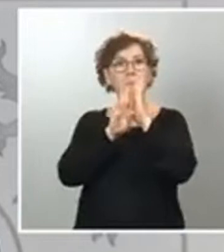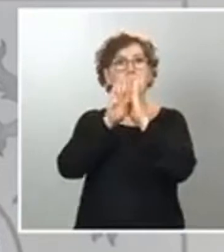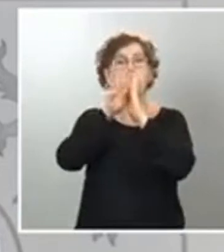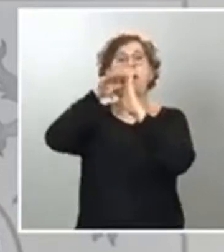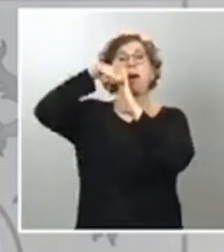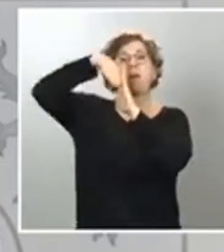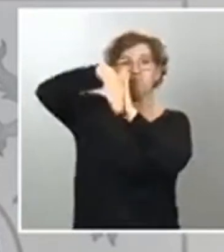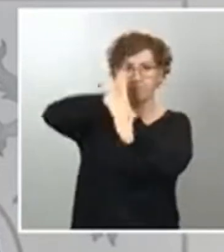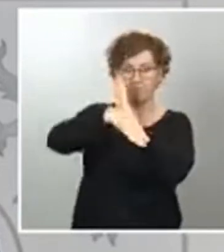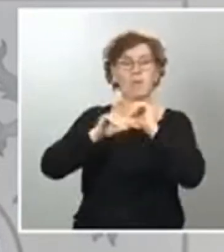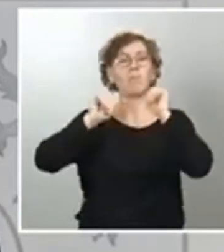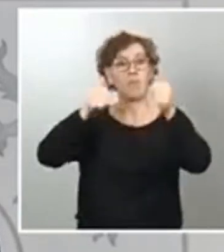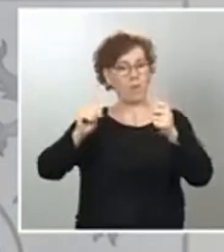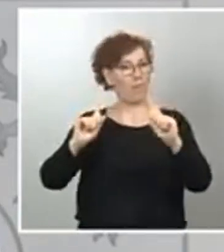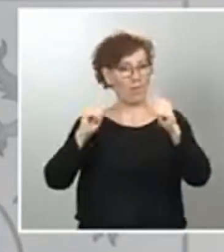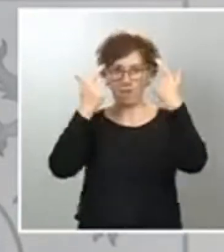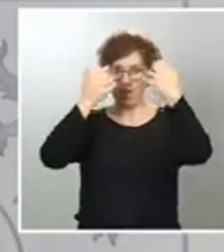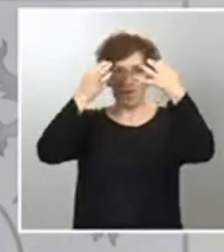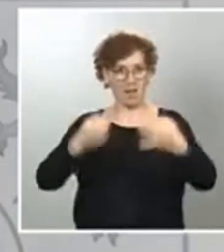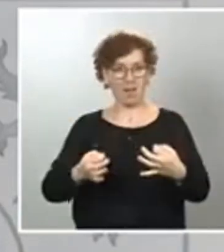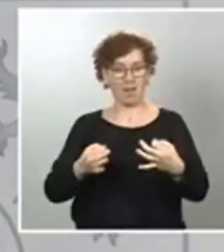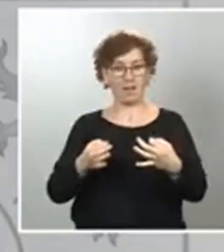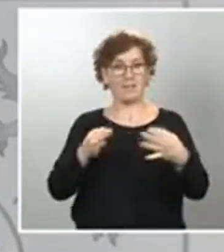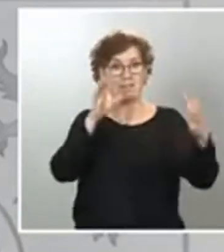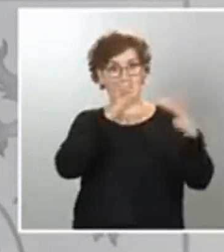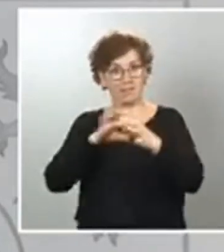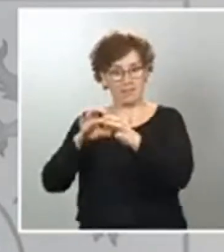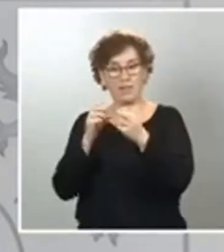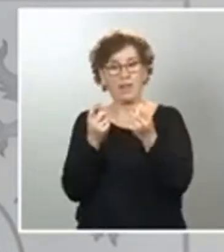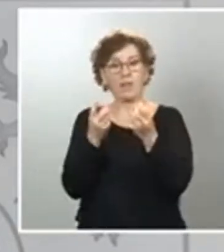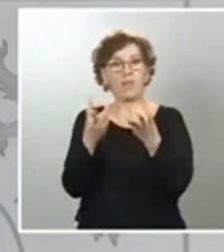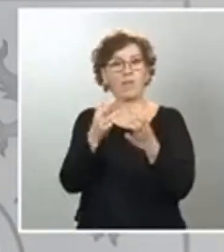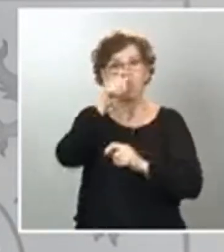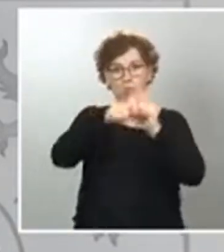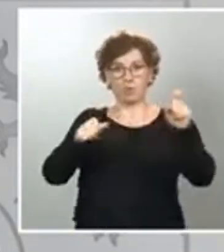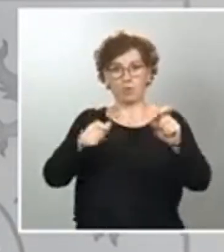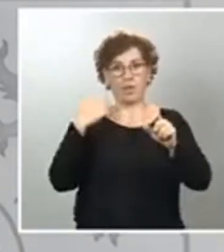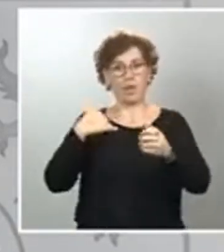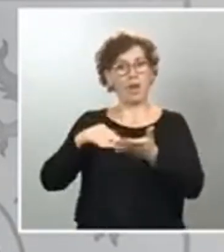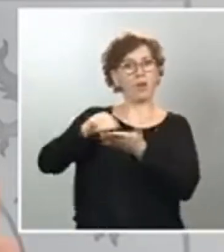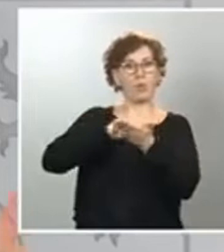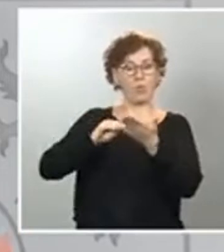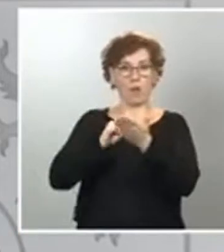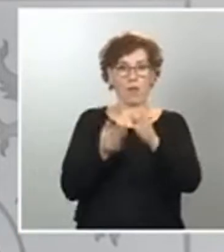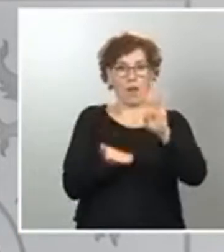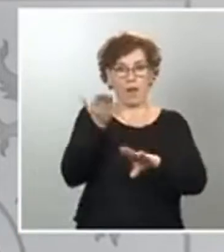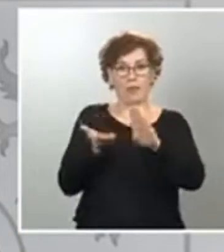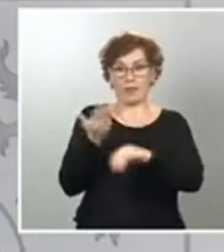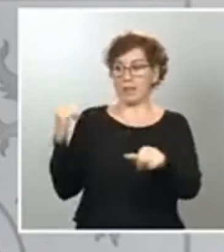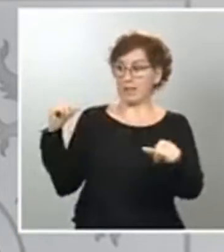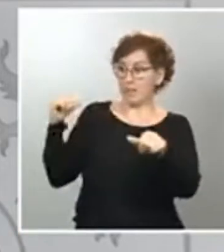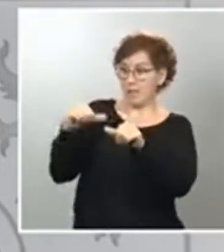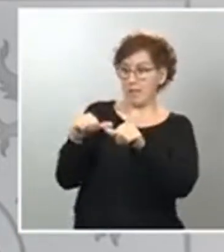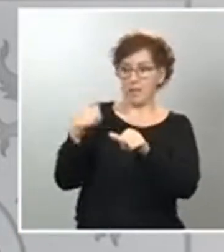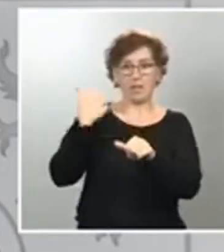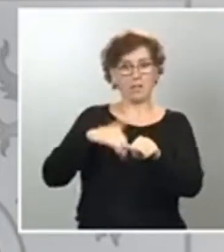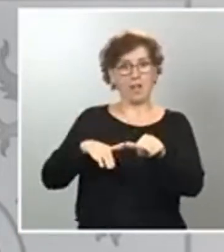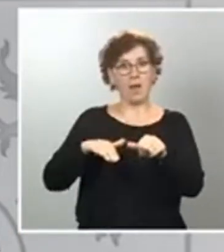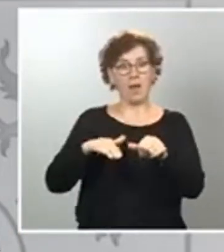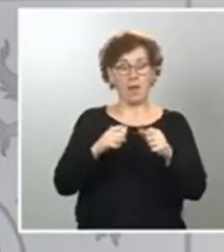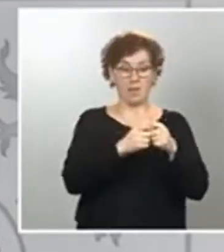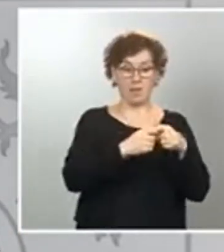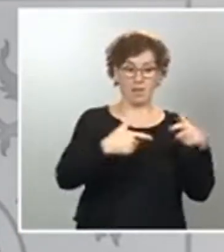sentido, también van las cifras de personas dadas de alta que de forma sostenida a lo largo de estos últimos días superan el número de nuevos